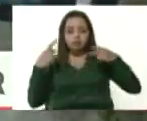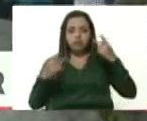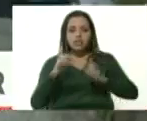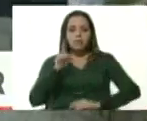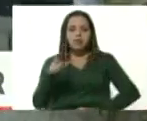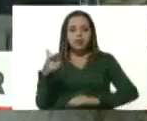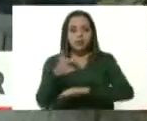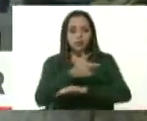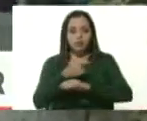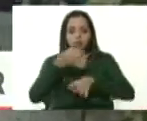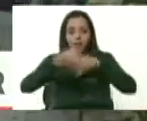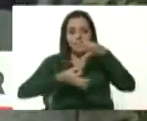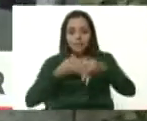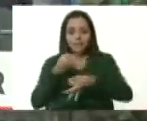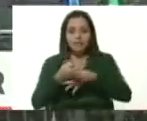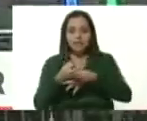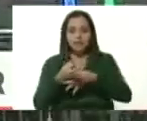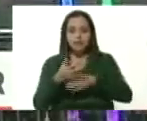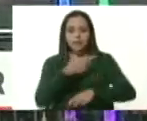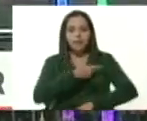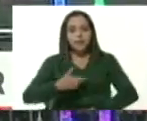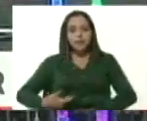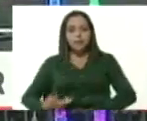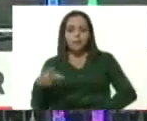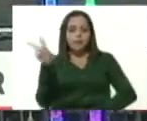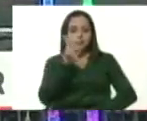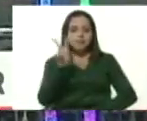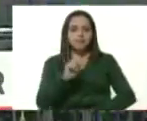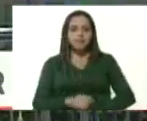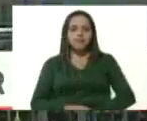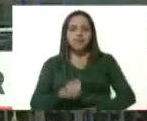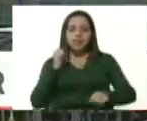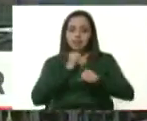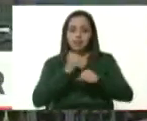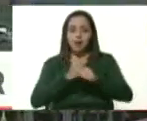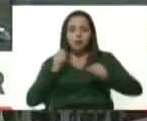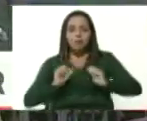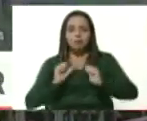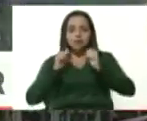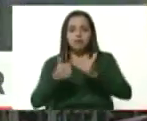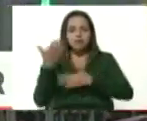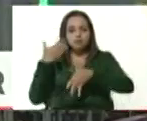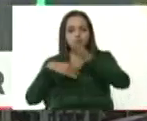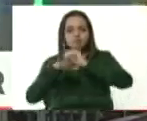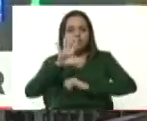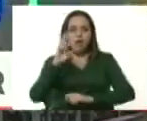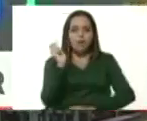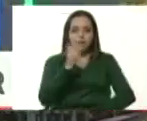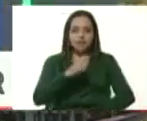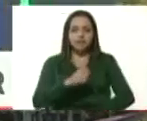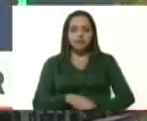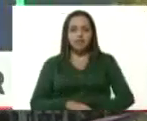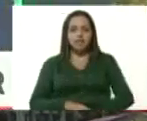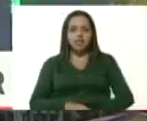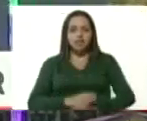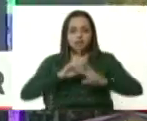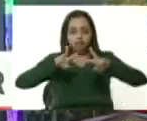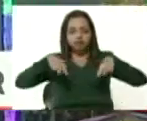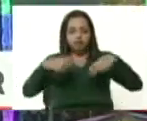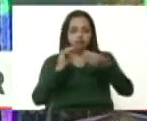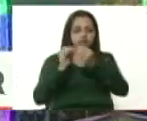gobernador explica al jefe de Estado venezolano este trabajo que inició hace 5 meses de remodelación